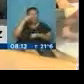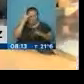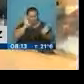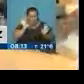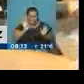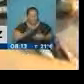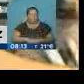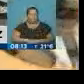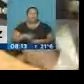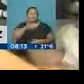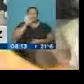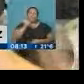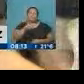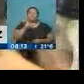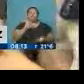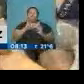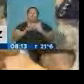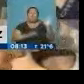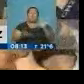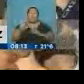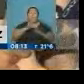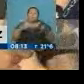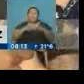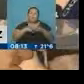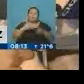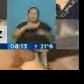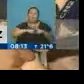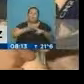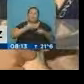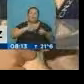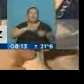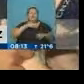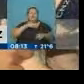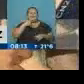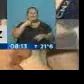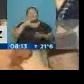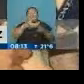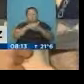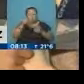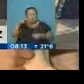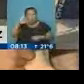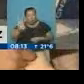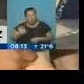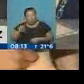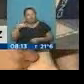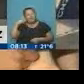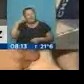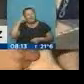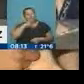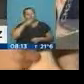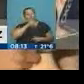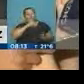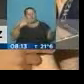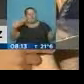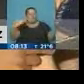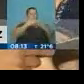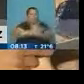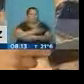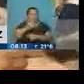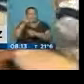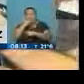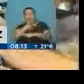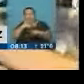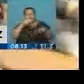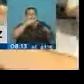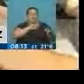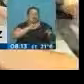este tema. Ministro, ¿sabe cómo se va a organizar la militancia ese día? Porque un poco lo que decían desde el entorno del PRO es que la idea era evitar que se crucen las